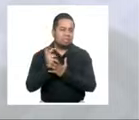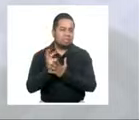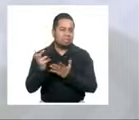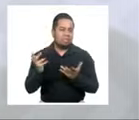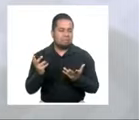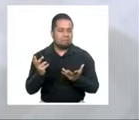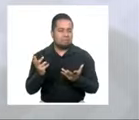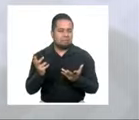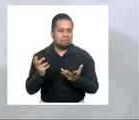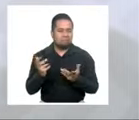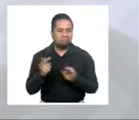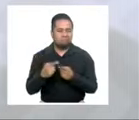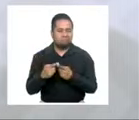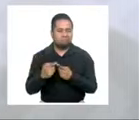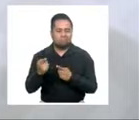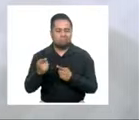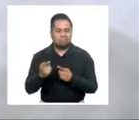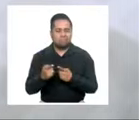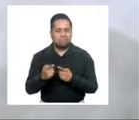los